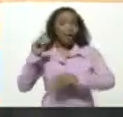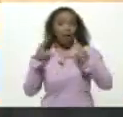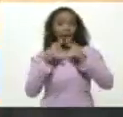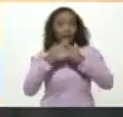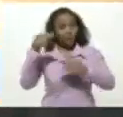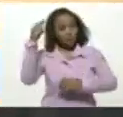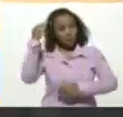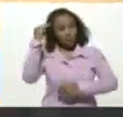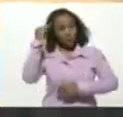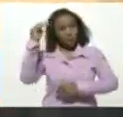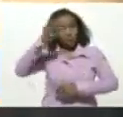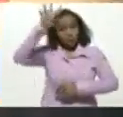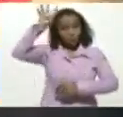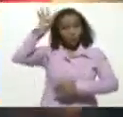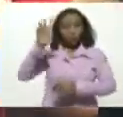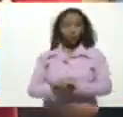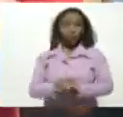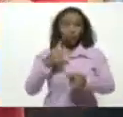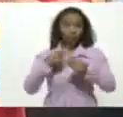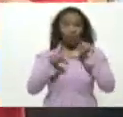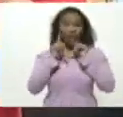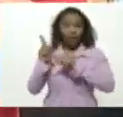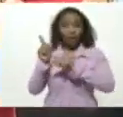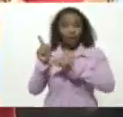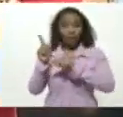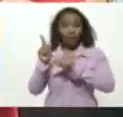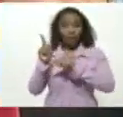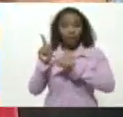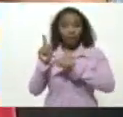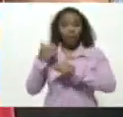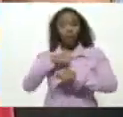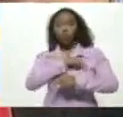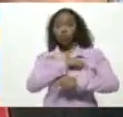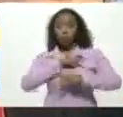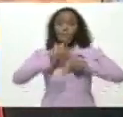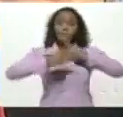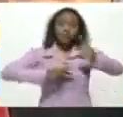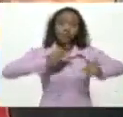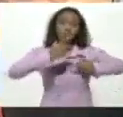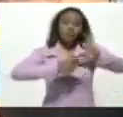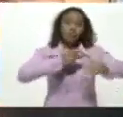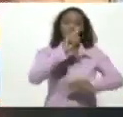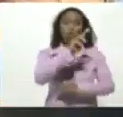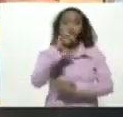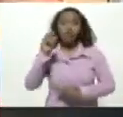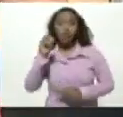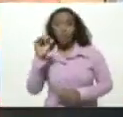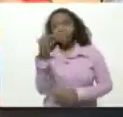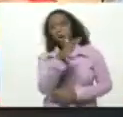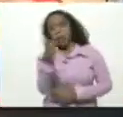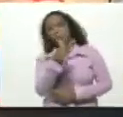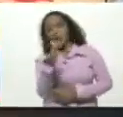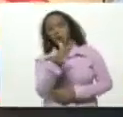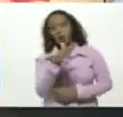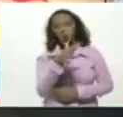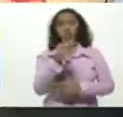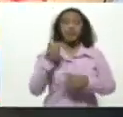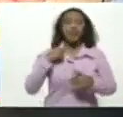de Robert Serra. Pero ahí al punto, nosotros somos unos productores de 200 aproximadamente productores